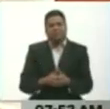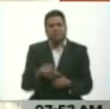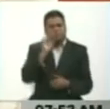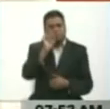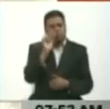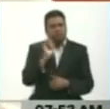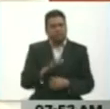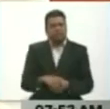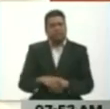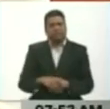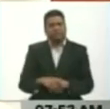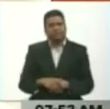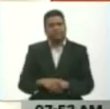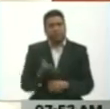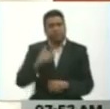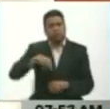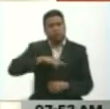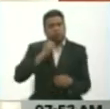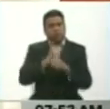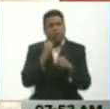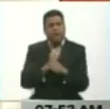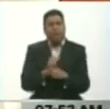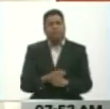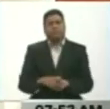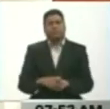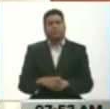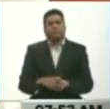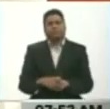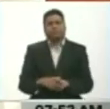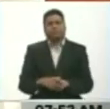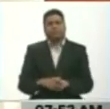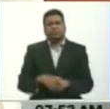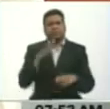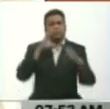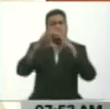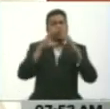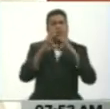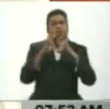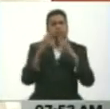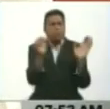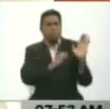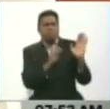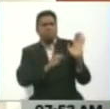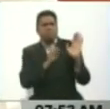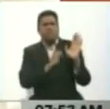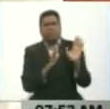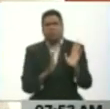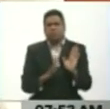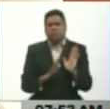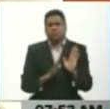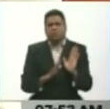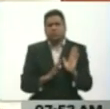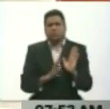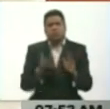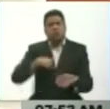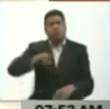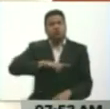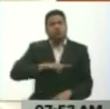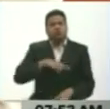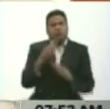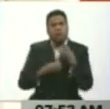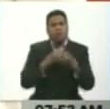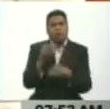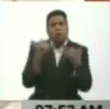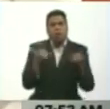puntualizar allí para que nos pongamos a trabajar en esa materia, ¿no? Hay una comunicación del terror. Es decir, nosotros estamos siendo víctimas ahorita,